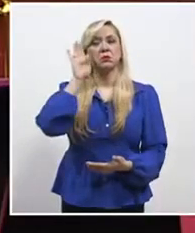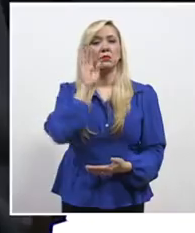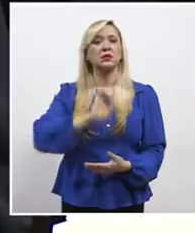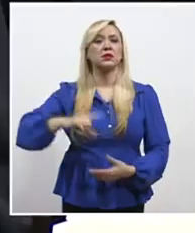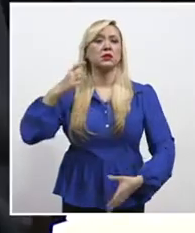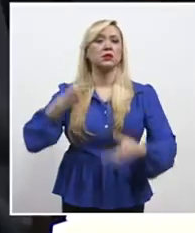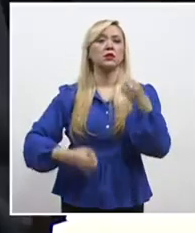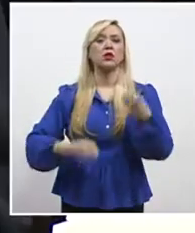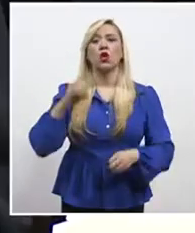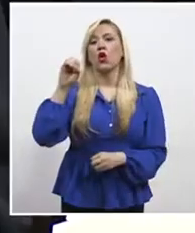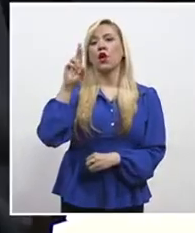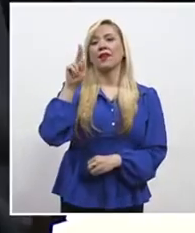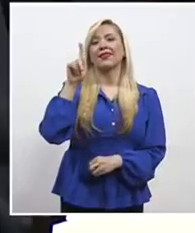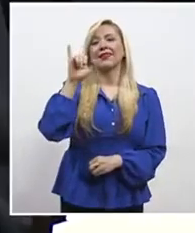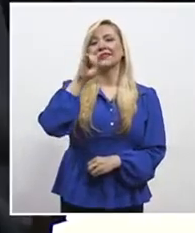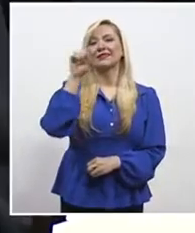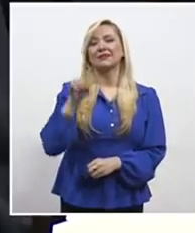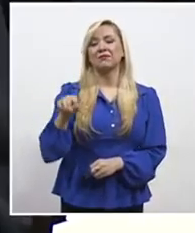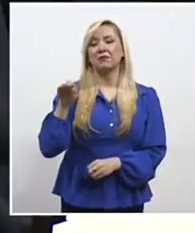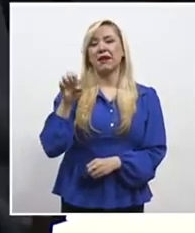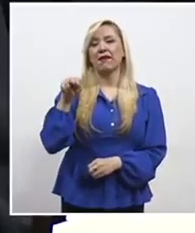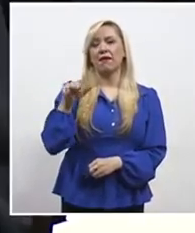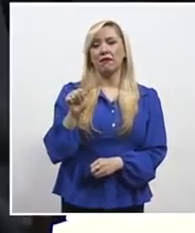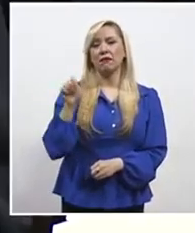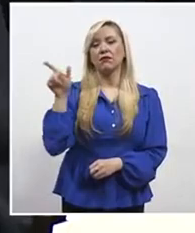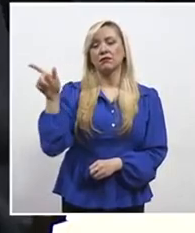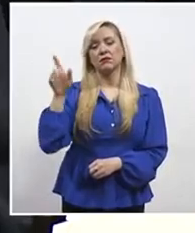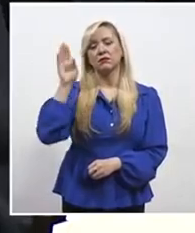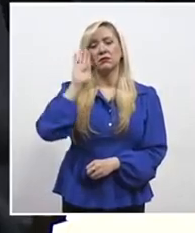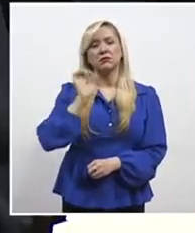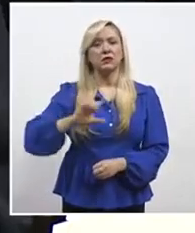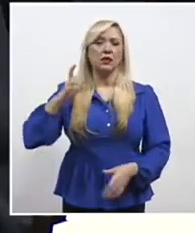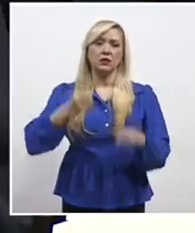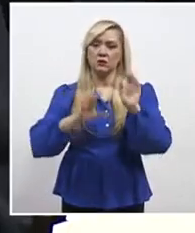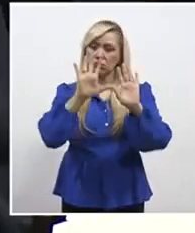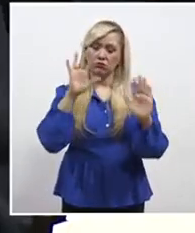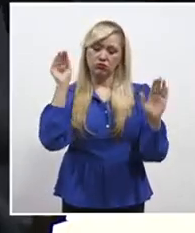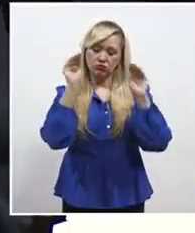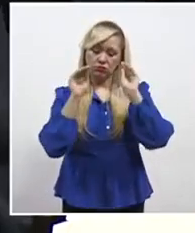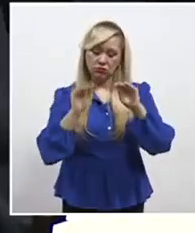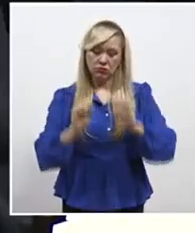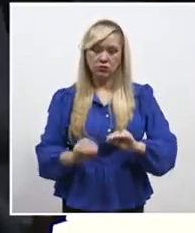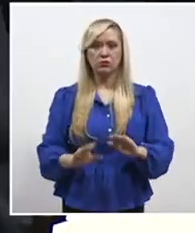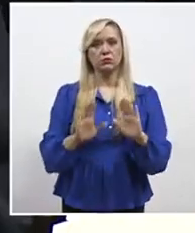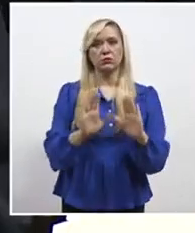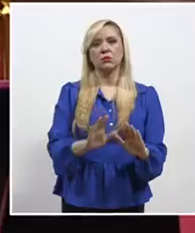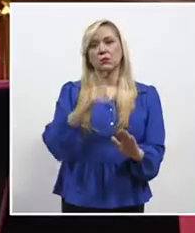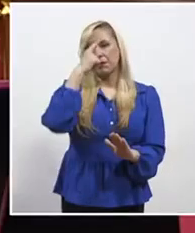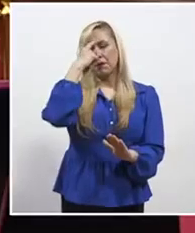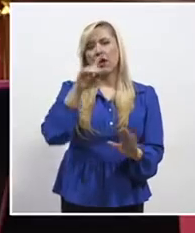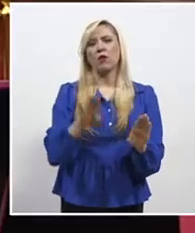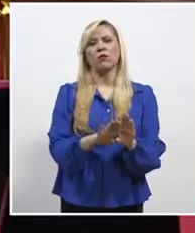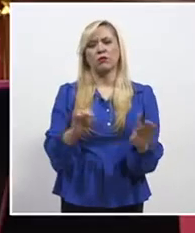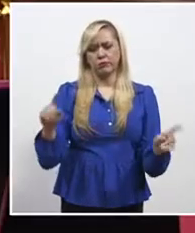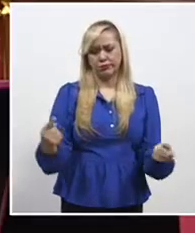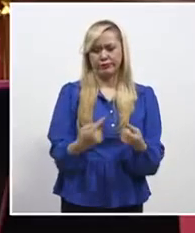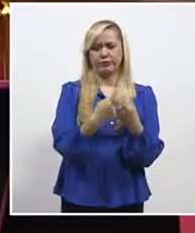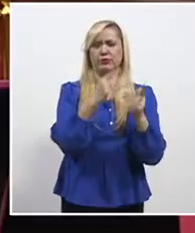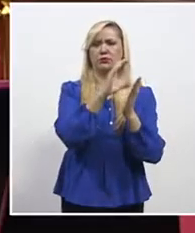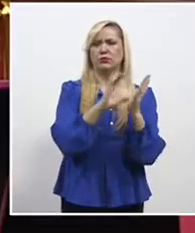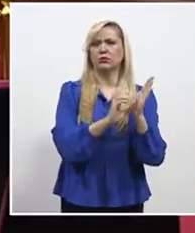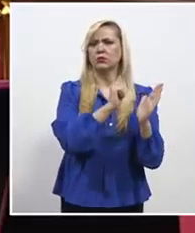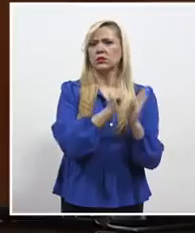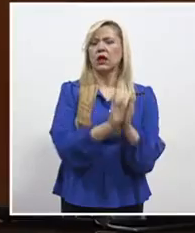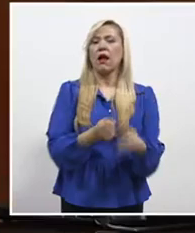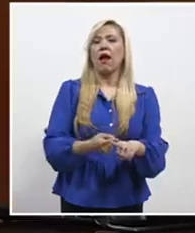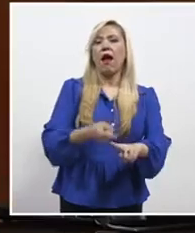Alfredo Gutiérrez Ortiz Mena para ser adecuadas con resoluciones previas en la misma materia, es decir, en acciones de inconstitucionalidad previas que